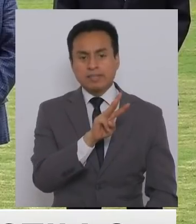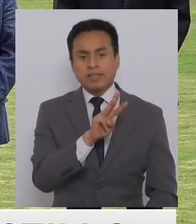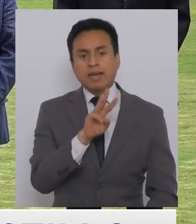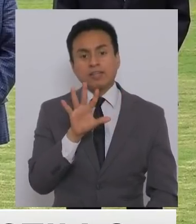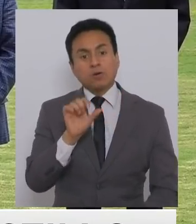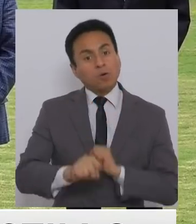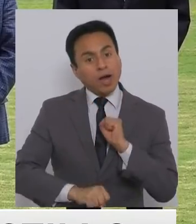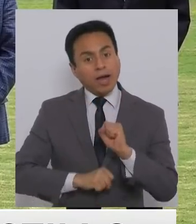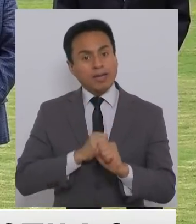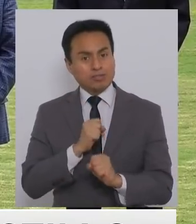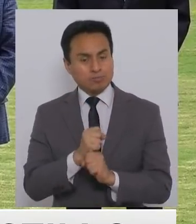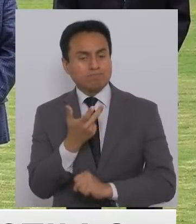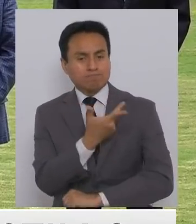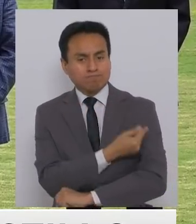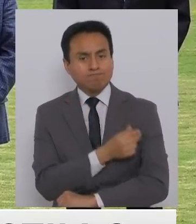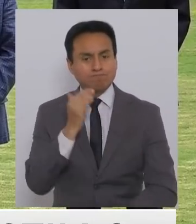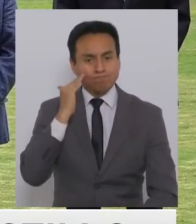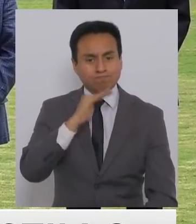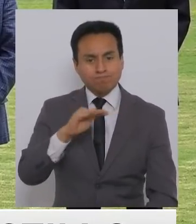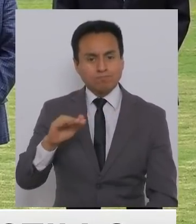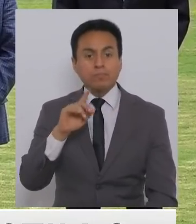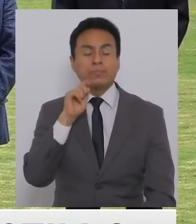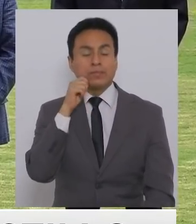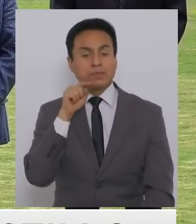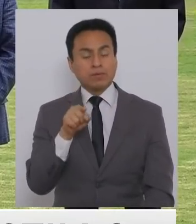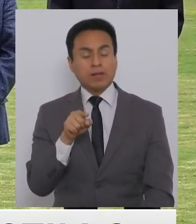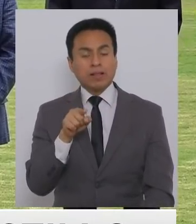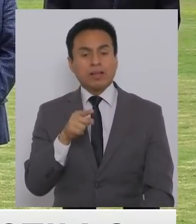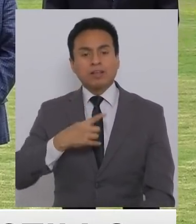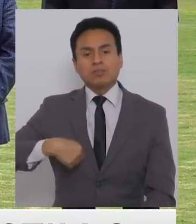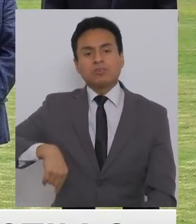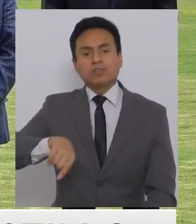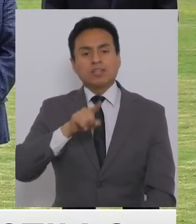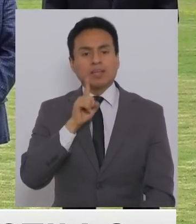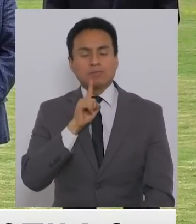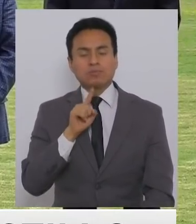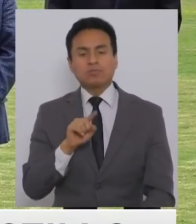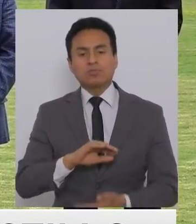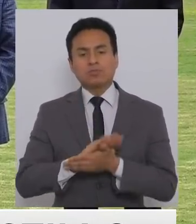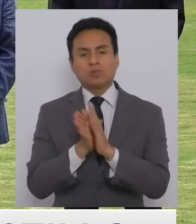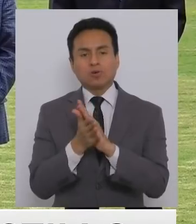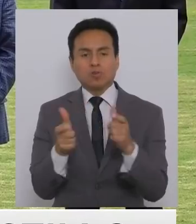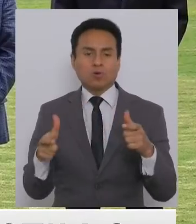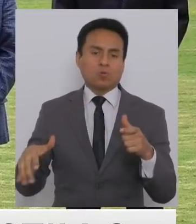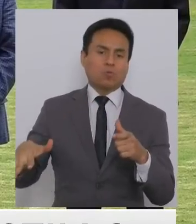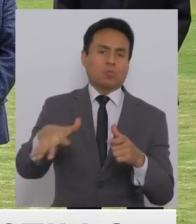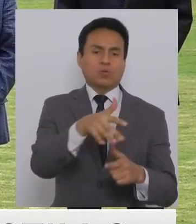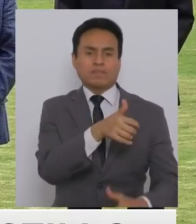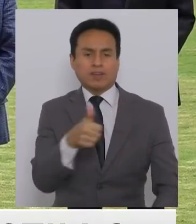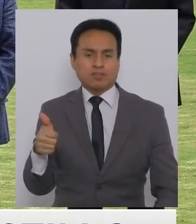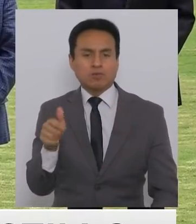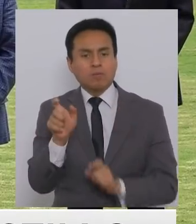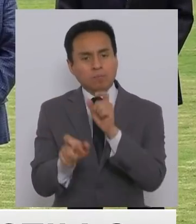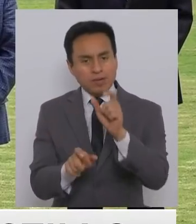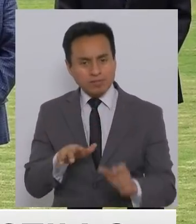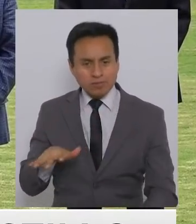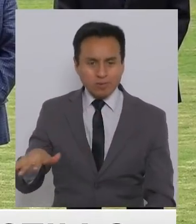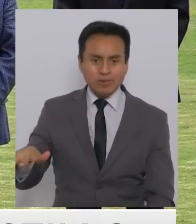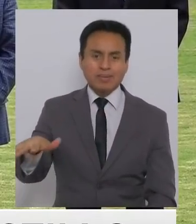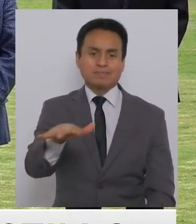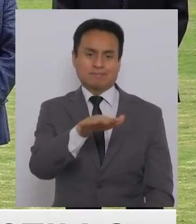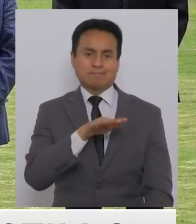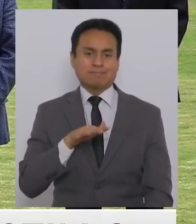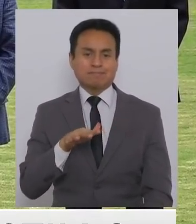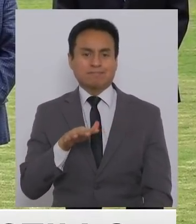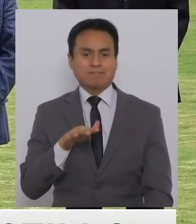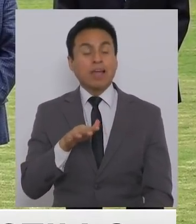5 años. Y con eso tendremos a todo el universo de personas para